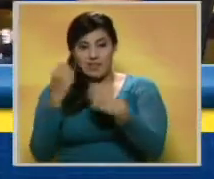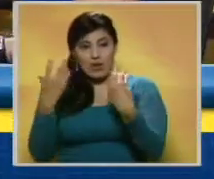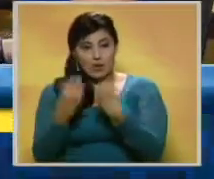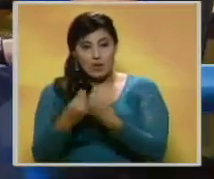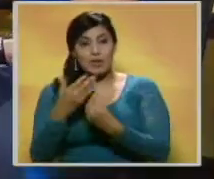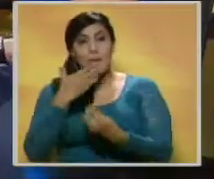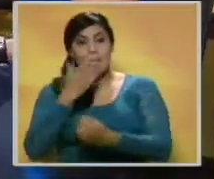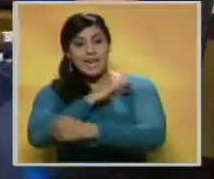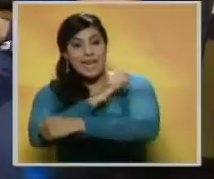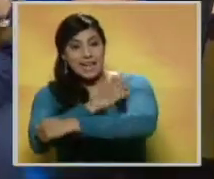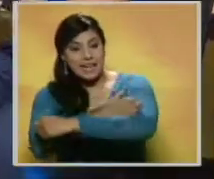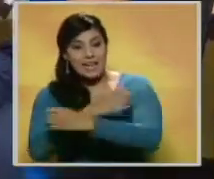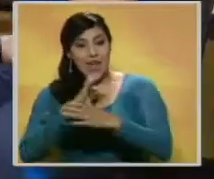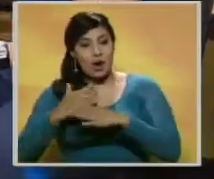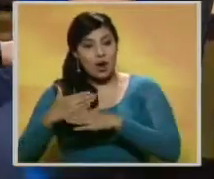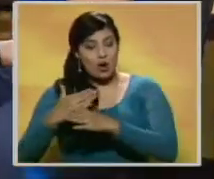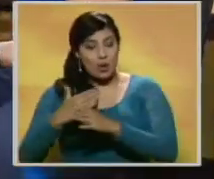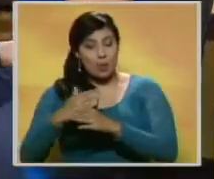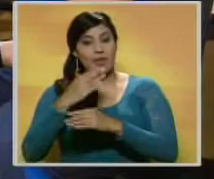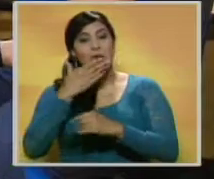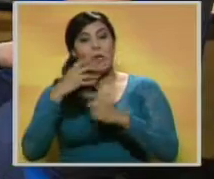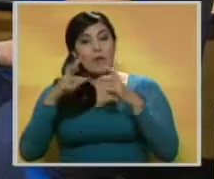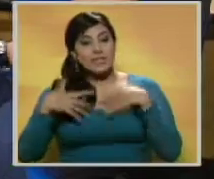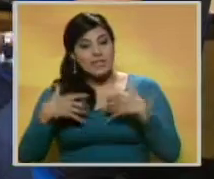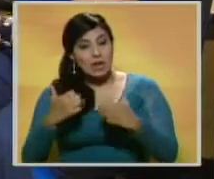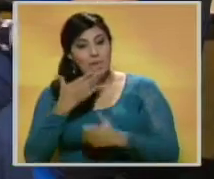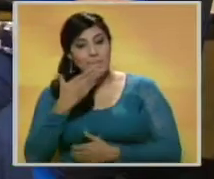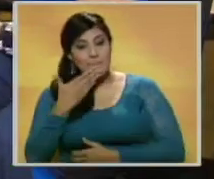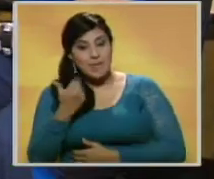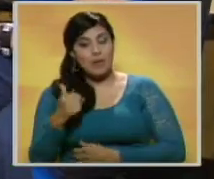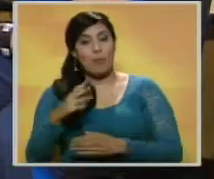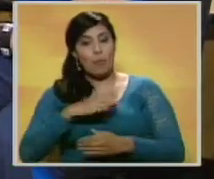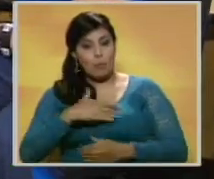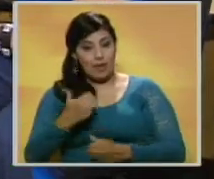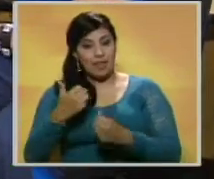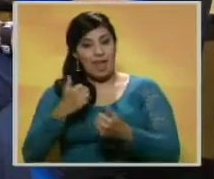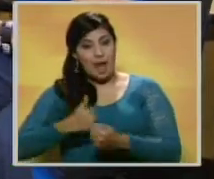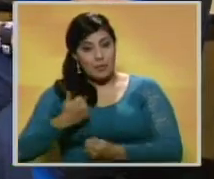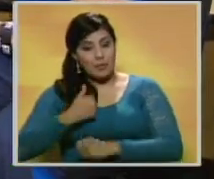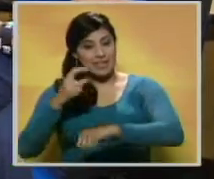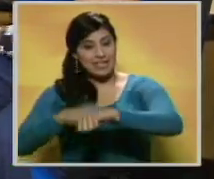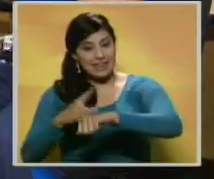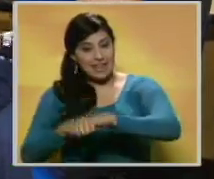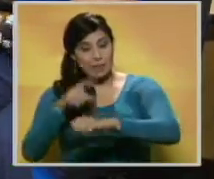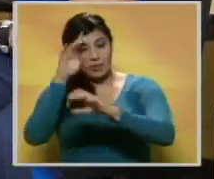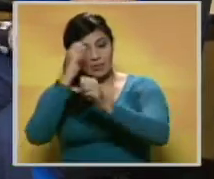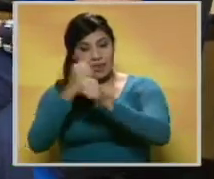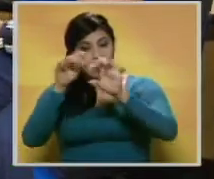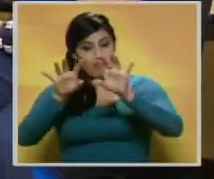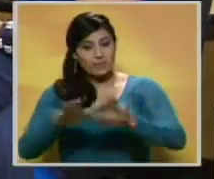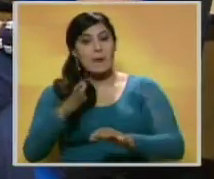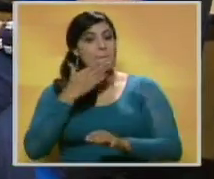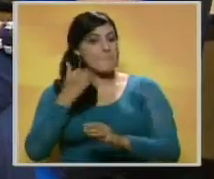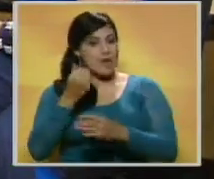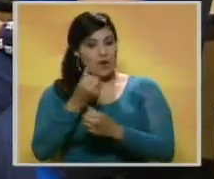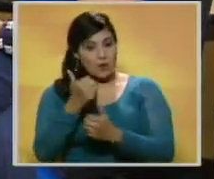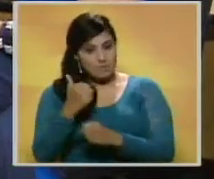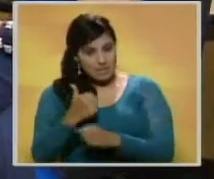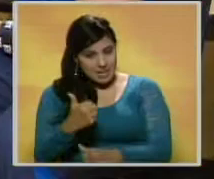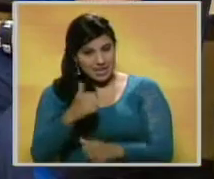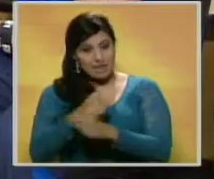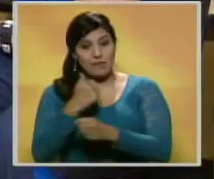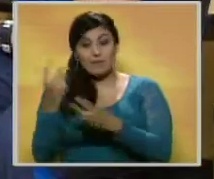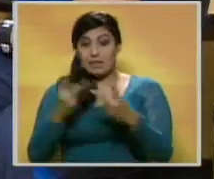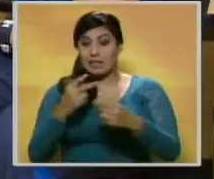generar la mejor energía posible, generar muy buena salud y que puedan aprovechar muchísimo el tiempo que están en la oficina para generar mayor empatía. Invite